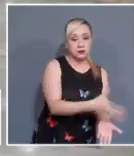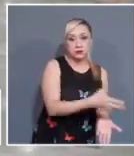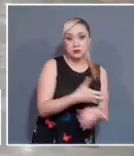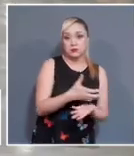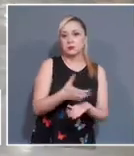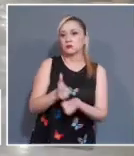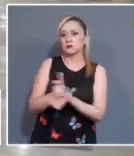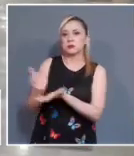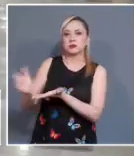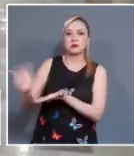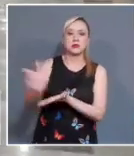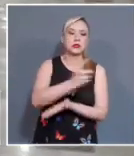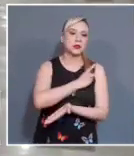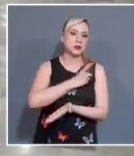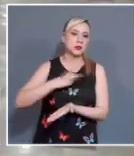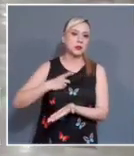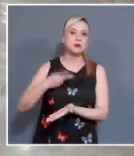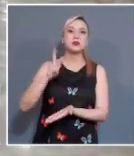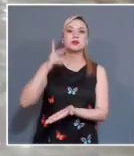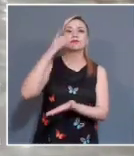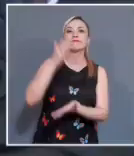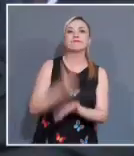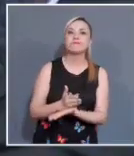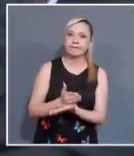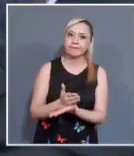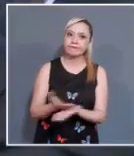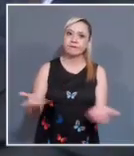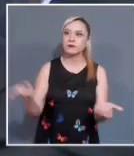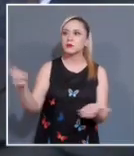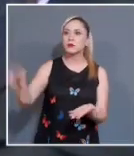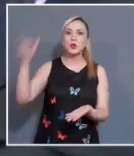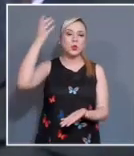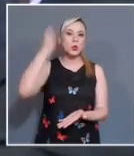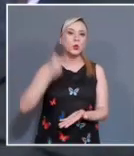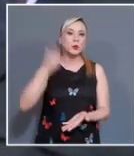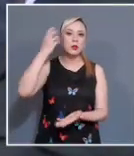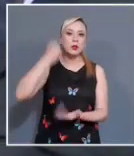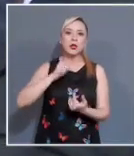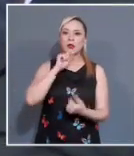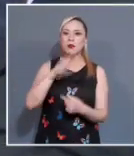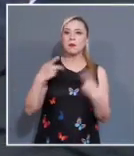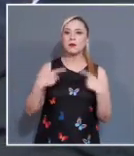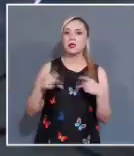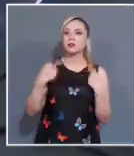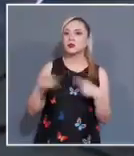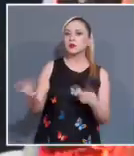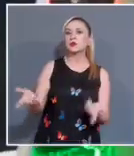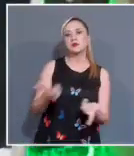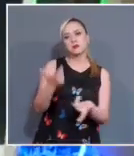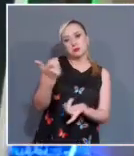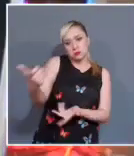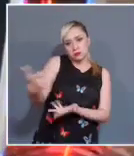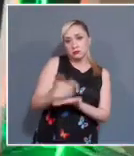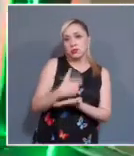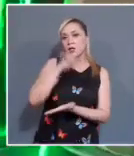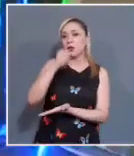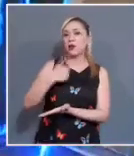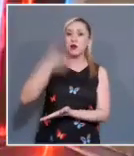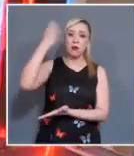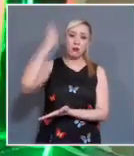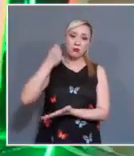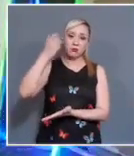un amparo interpuesto por sobrecargos jubilados, quienes buscan que los recursos sean destinados a ellos y dejar fuera a los